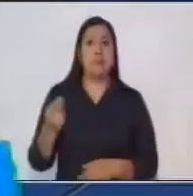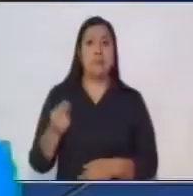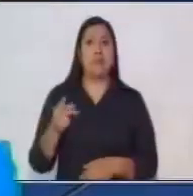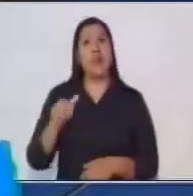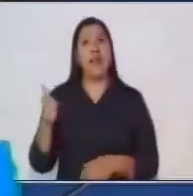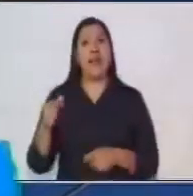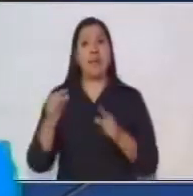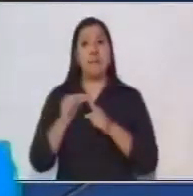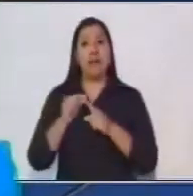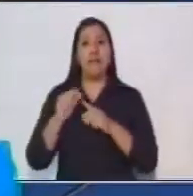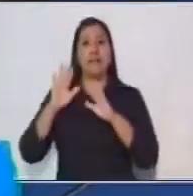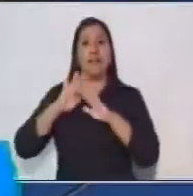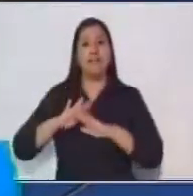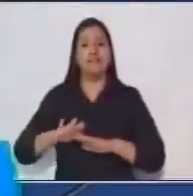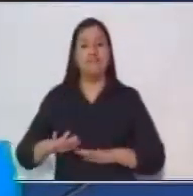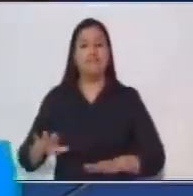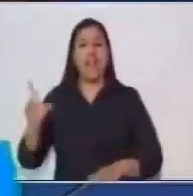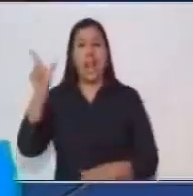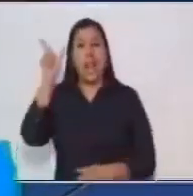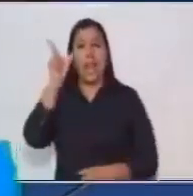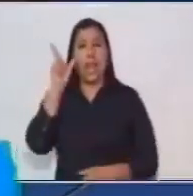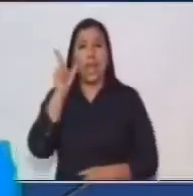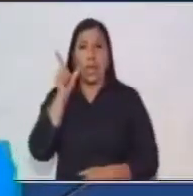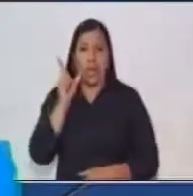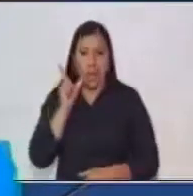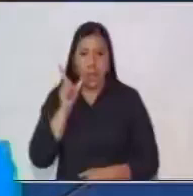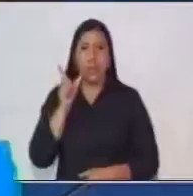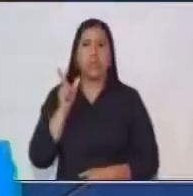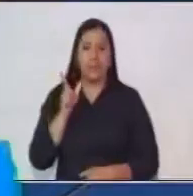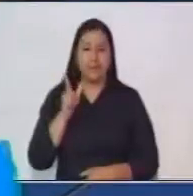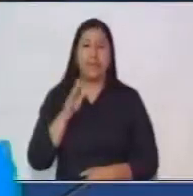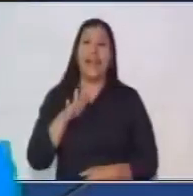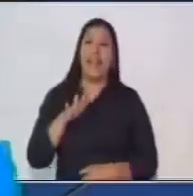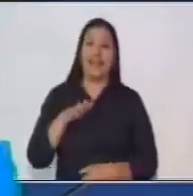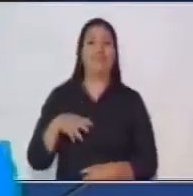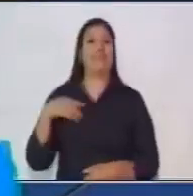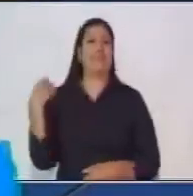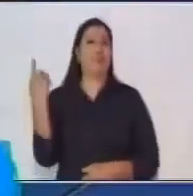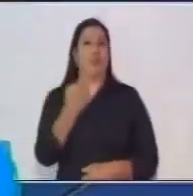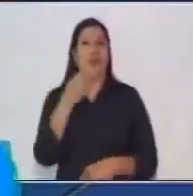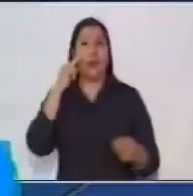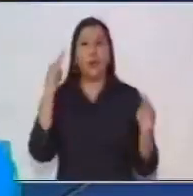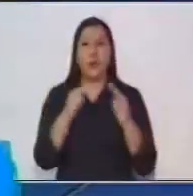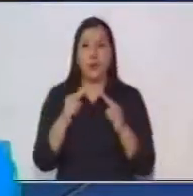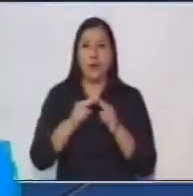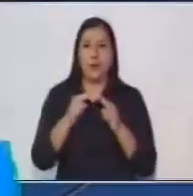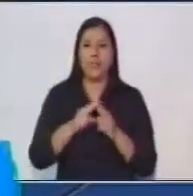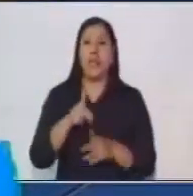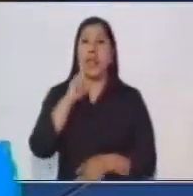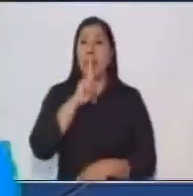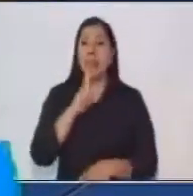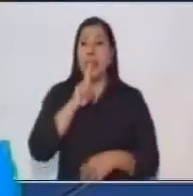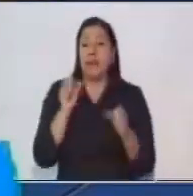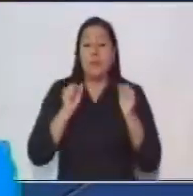tenemos un helado. Todos conocemos un helado, lo hemos degustado, hay de diversos sabores